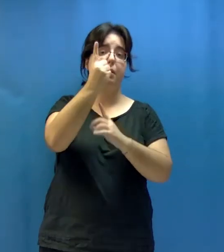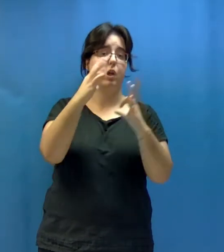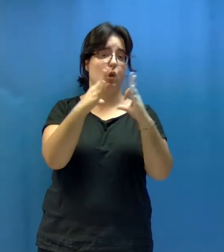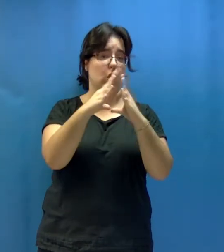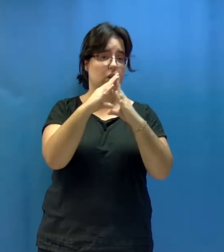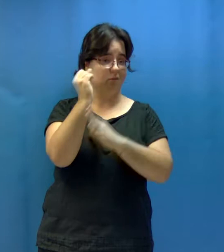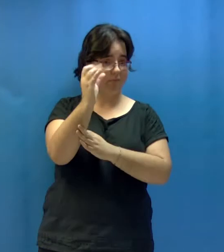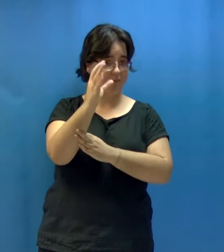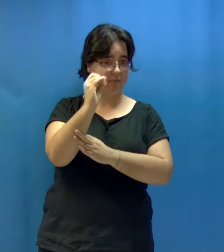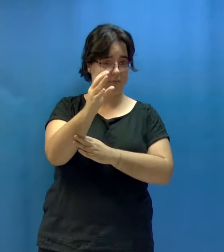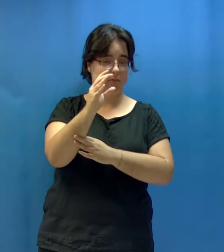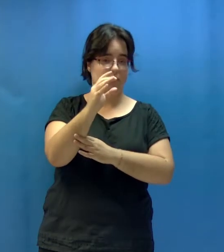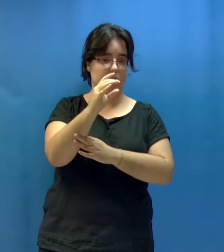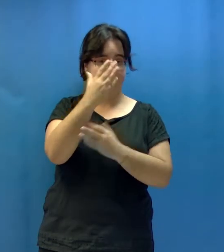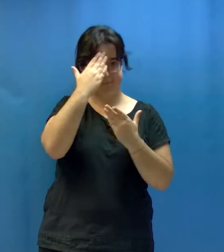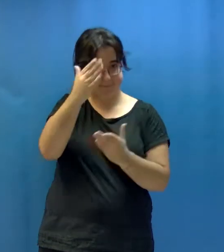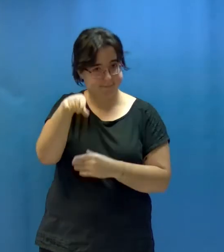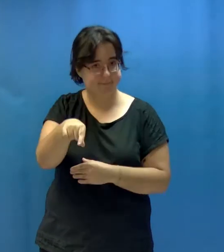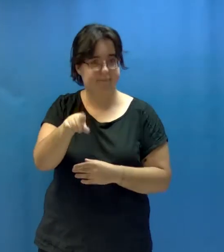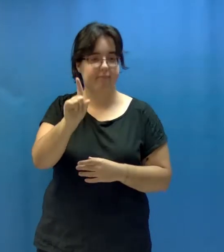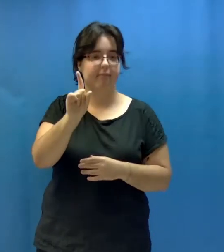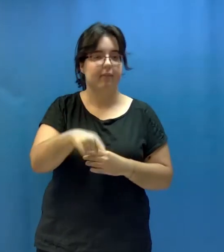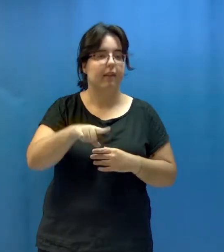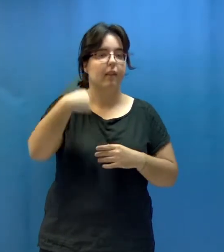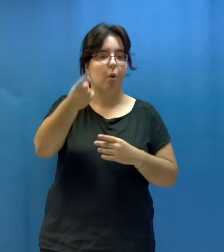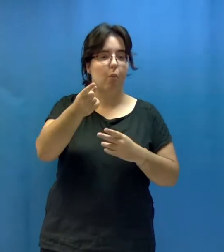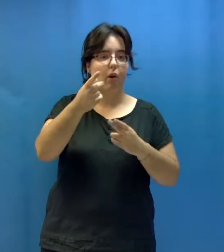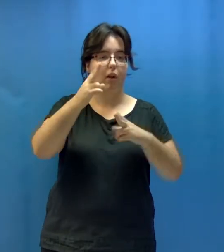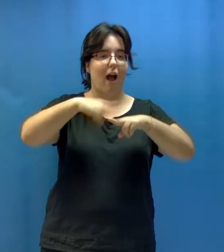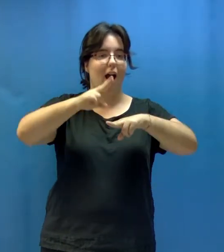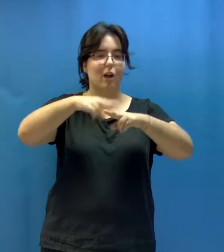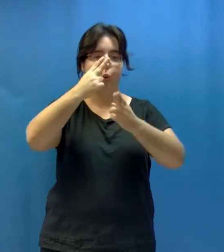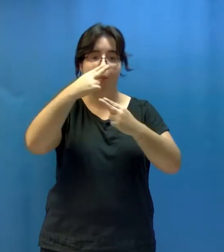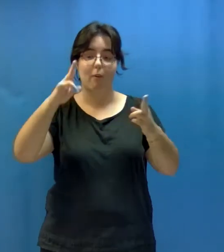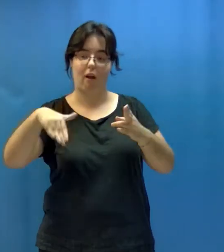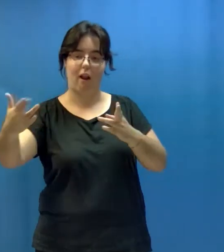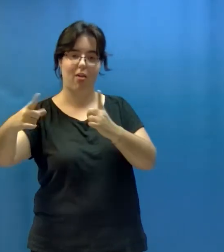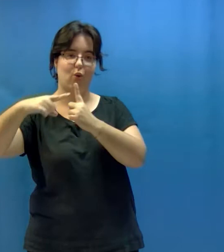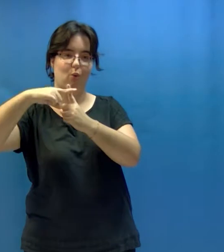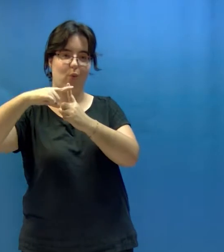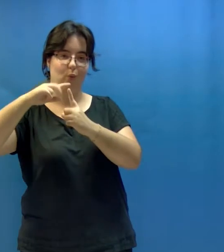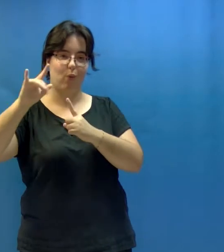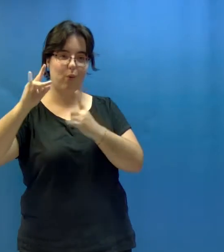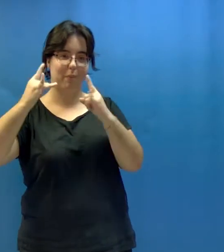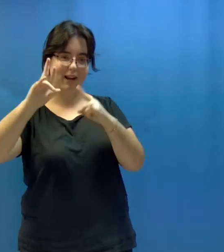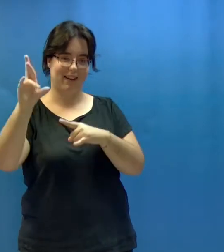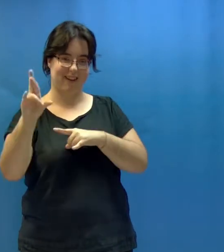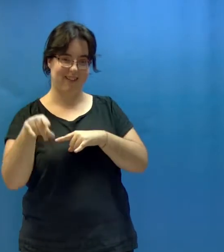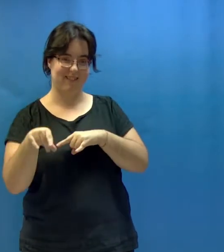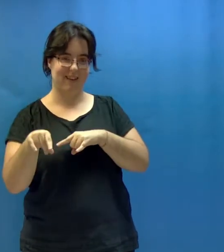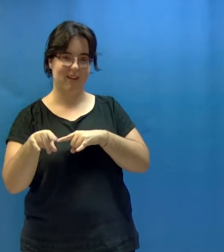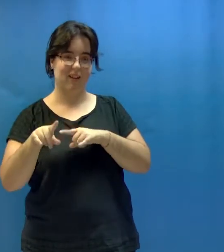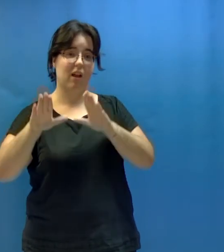nombre, posteriormente se realizó un acto público frente a la Cruz de los Caídos del Parque Ribalta y para concluir se